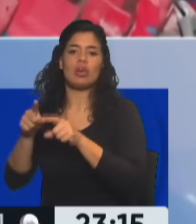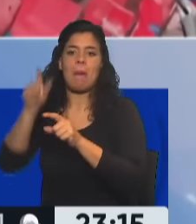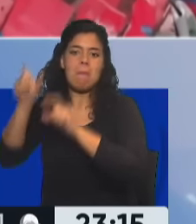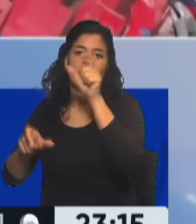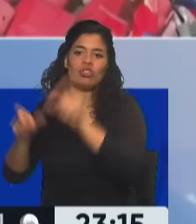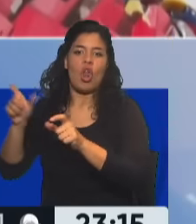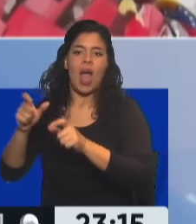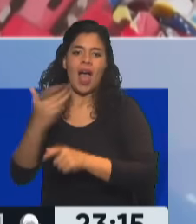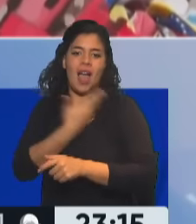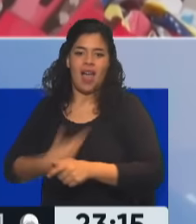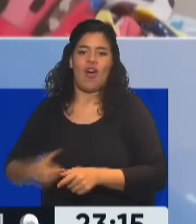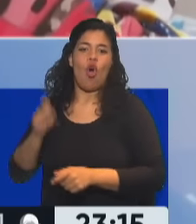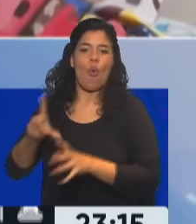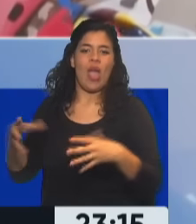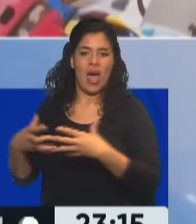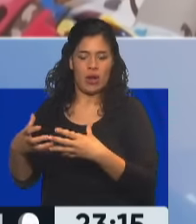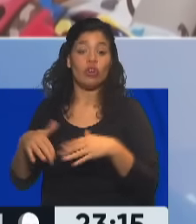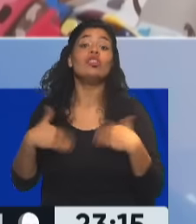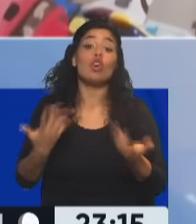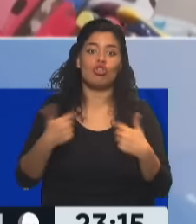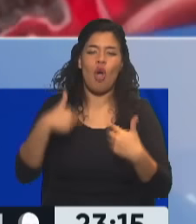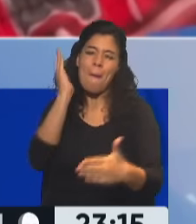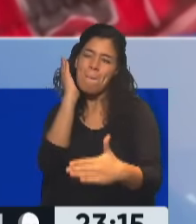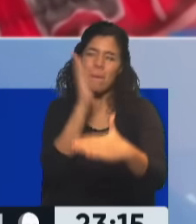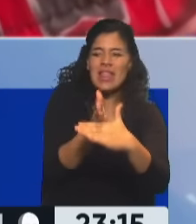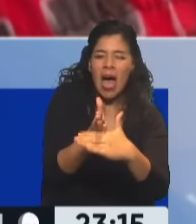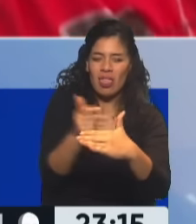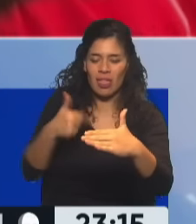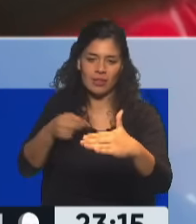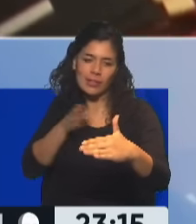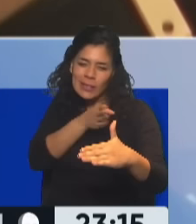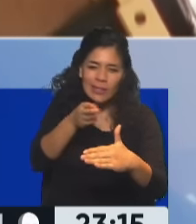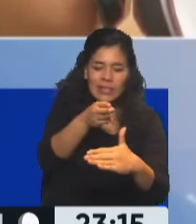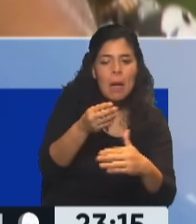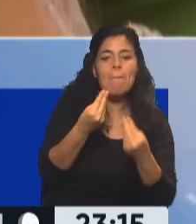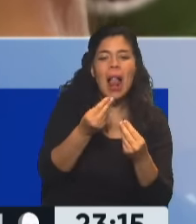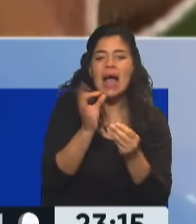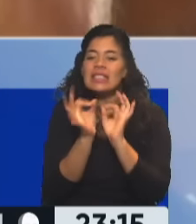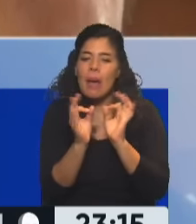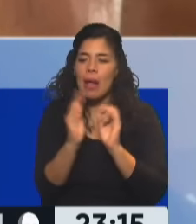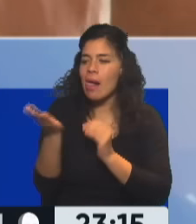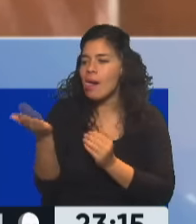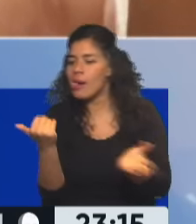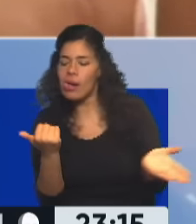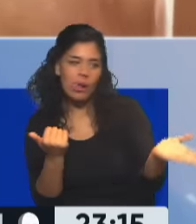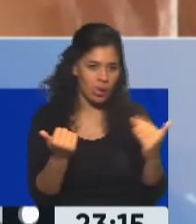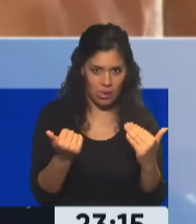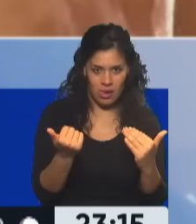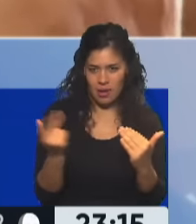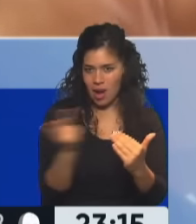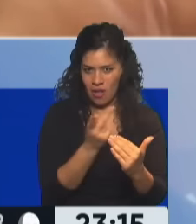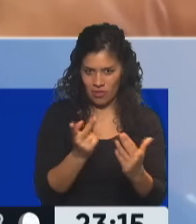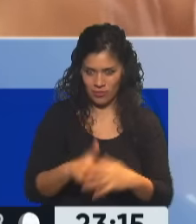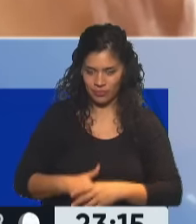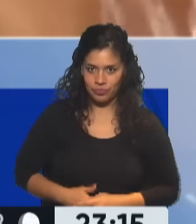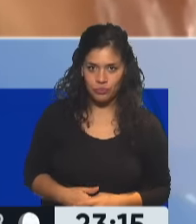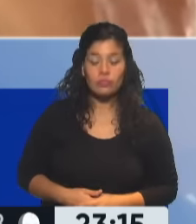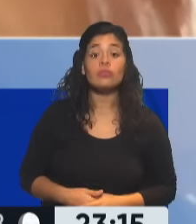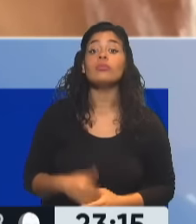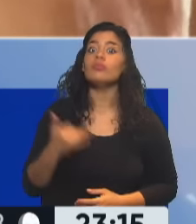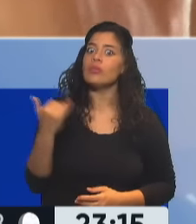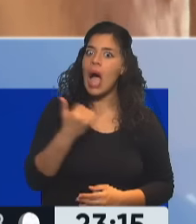más neutral, si se quiere. Es decir, se escuchan un poco de las dos voces, ¿no? Lo que sí destacaría es que hay muchísima incertidumbre